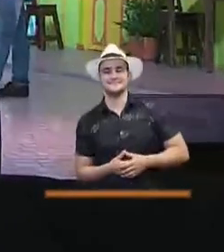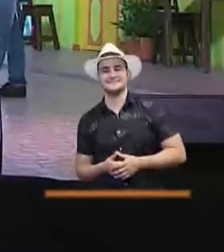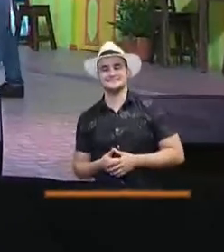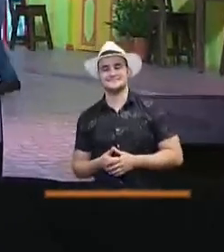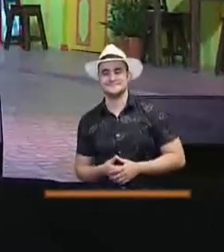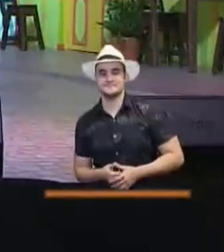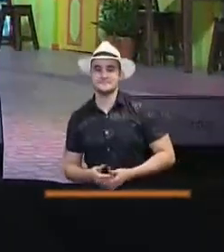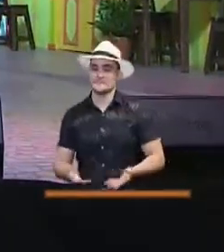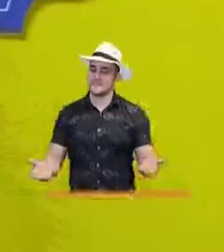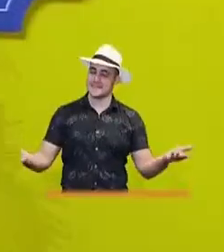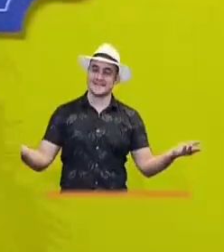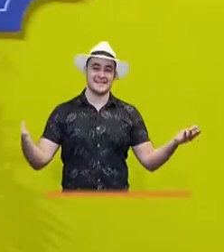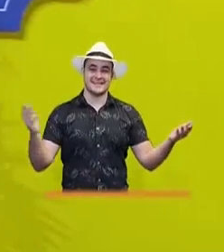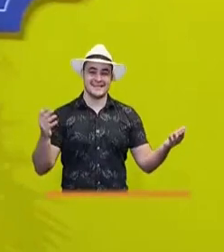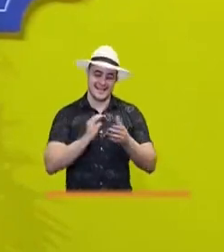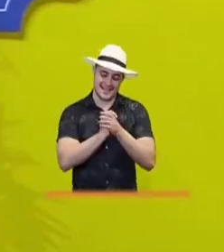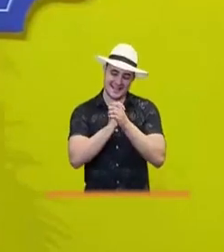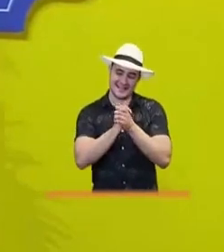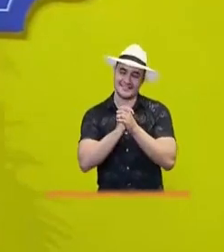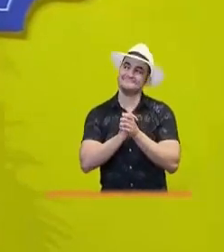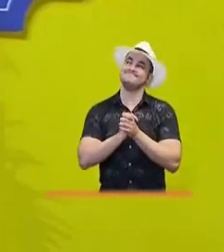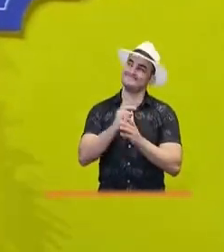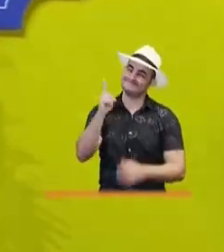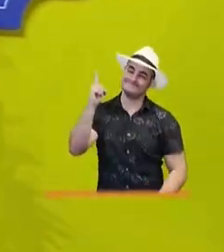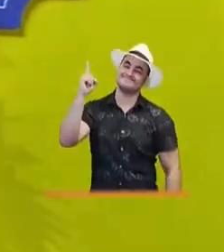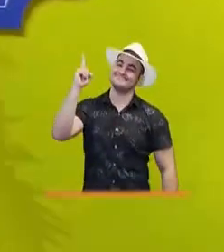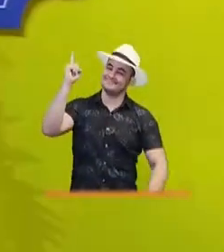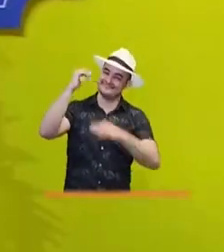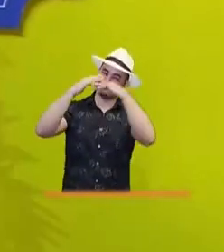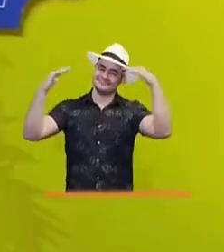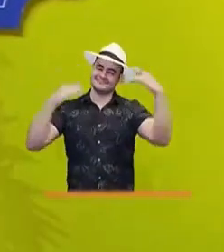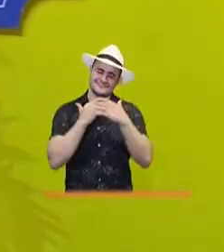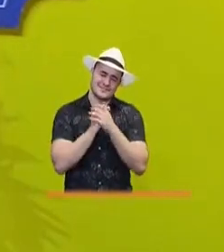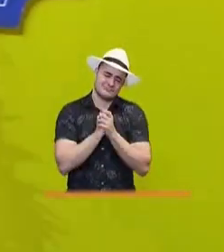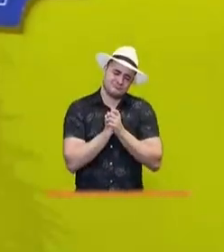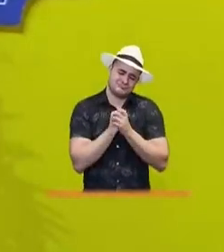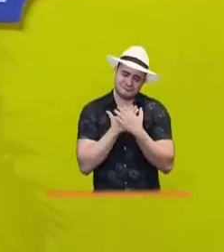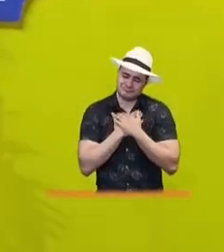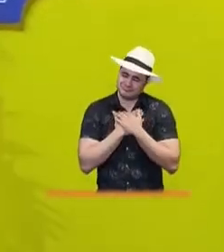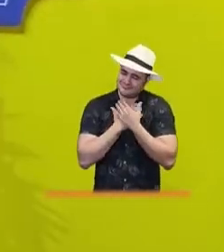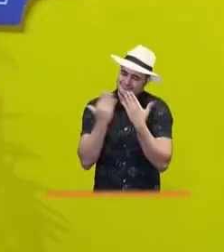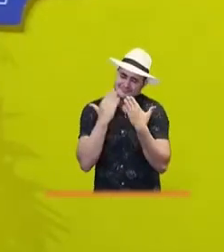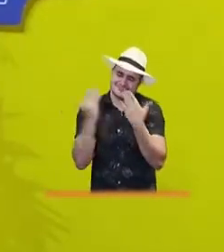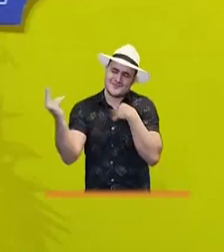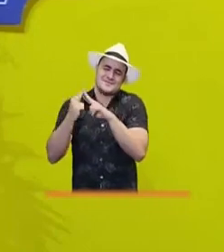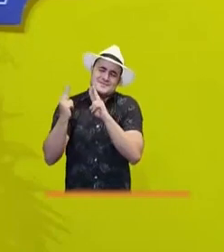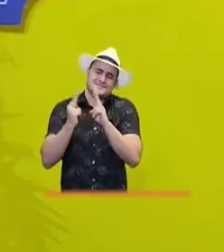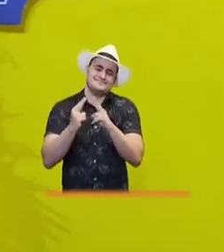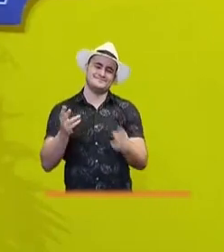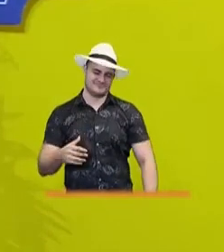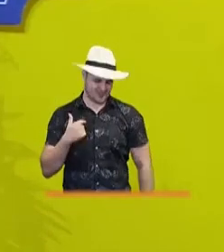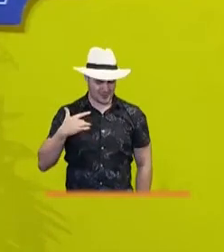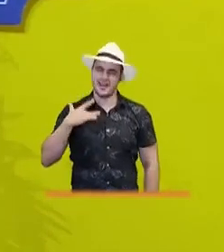Por un amigo en el cielo que yo estimo y confío, a la final yo